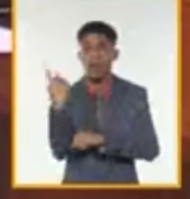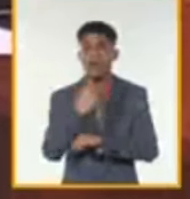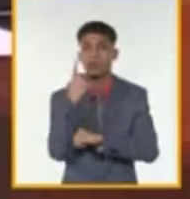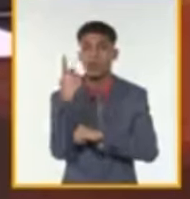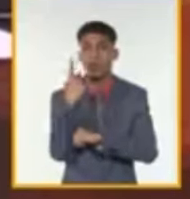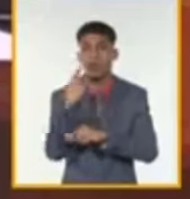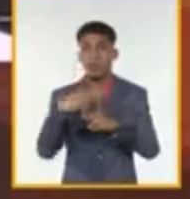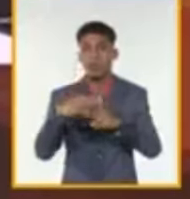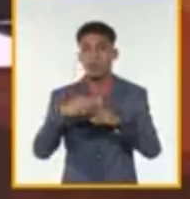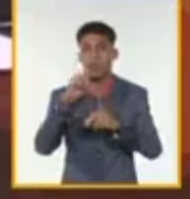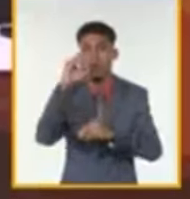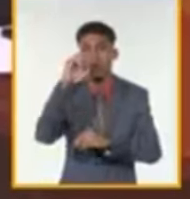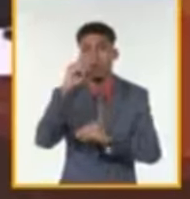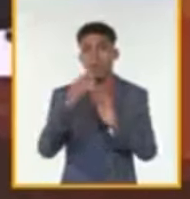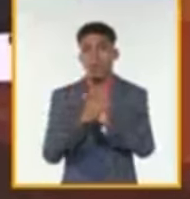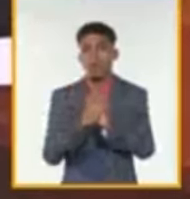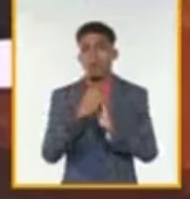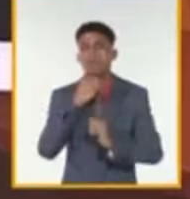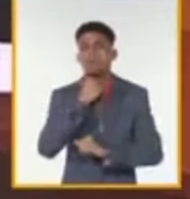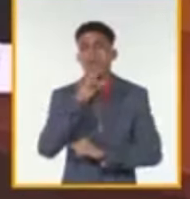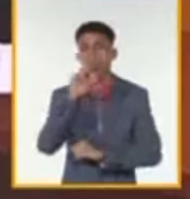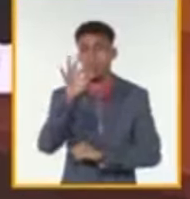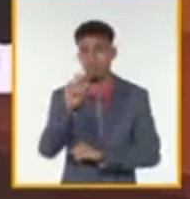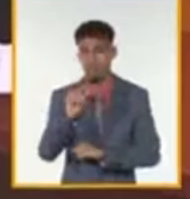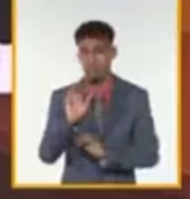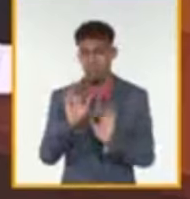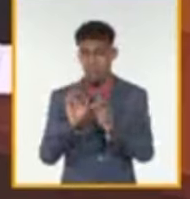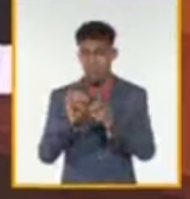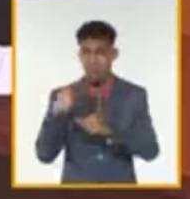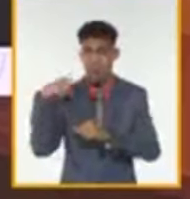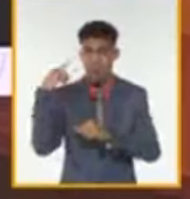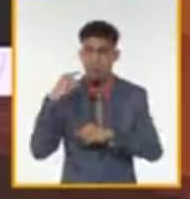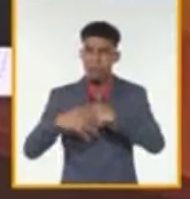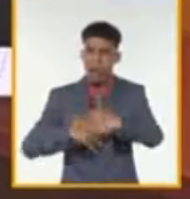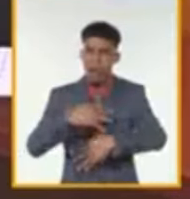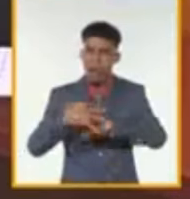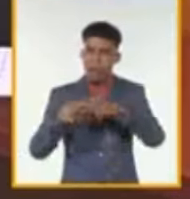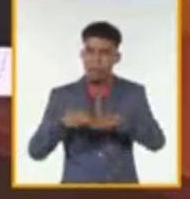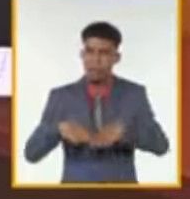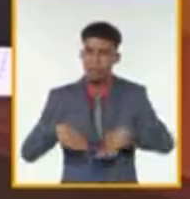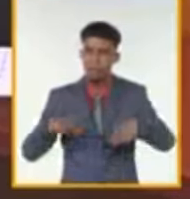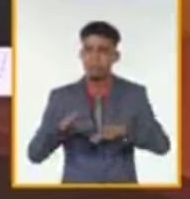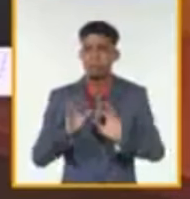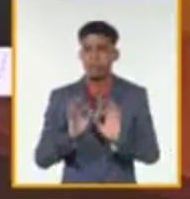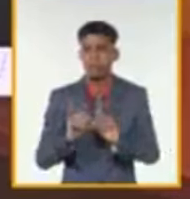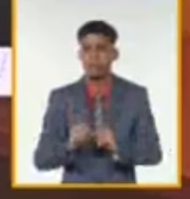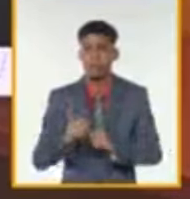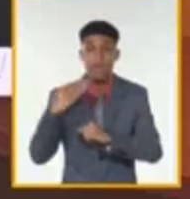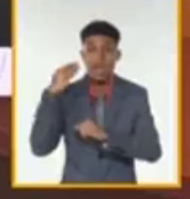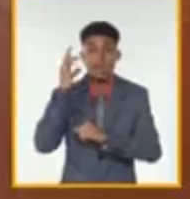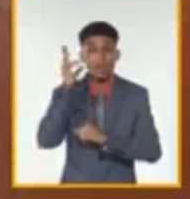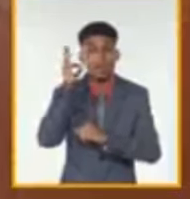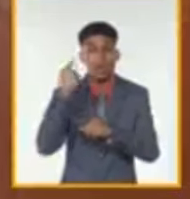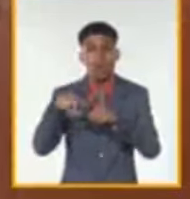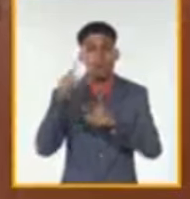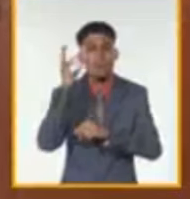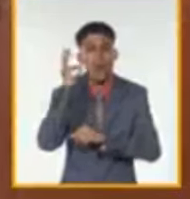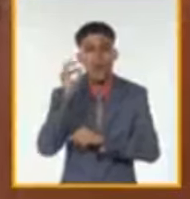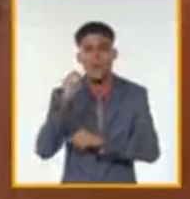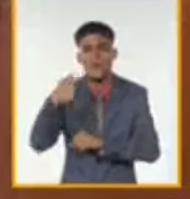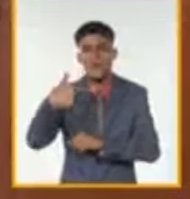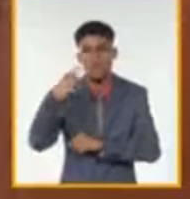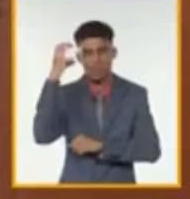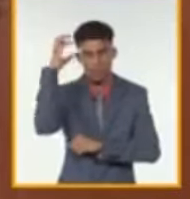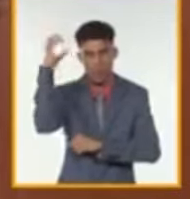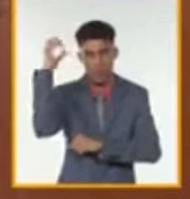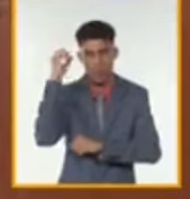popular y este es un proceso que Comenzó desde diciembre pasado En aquel momento milax era la vicegobernadora de esta